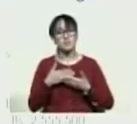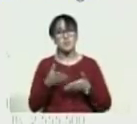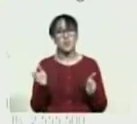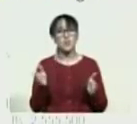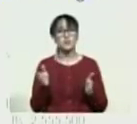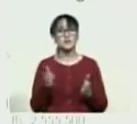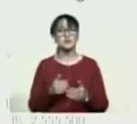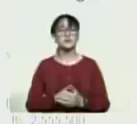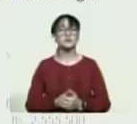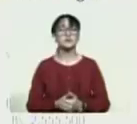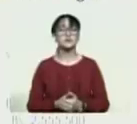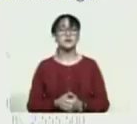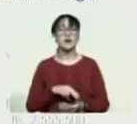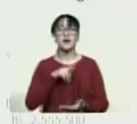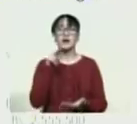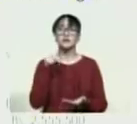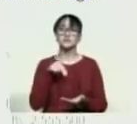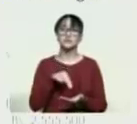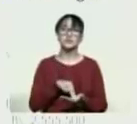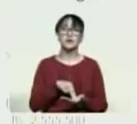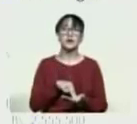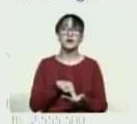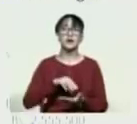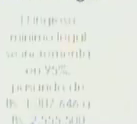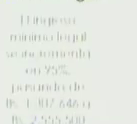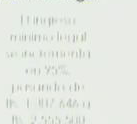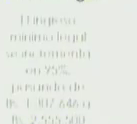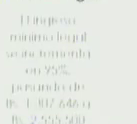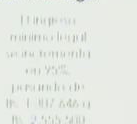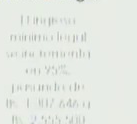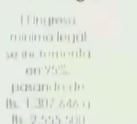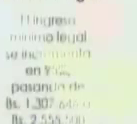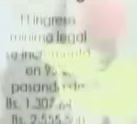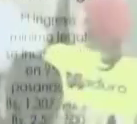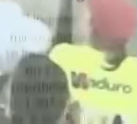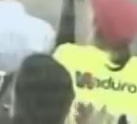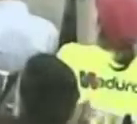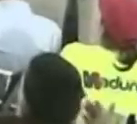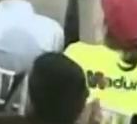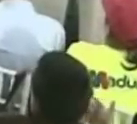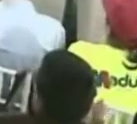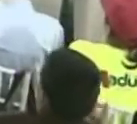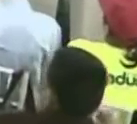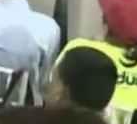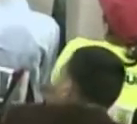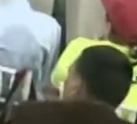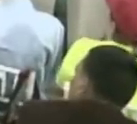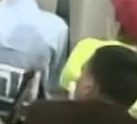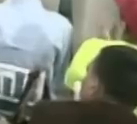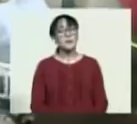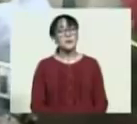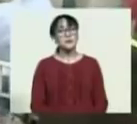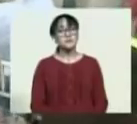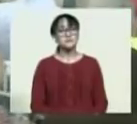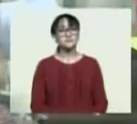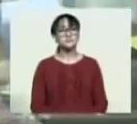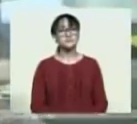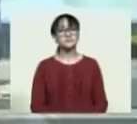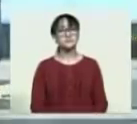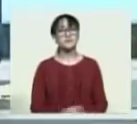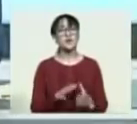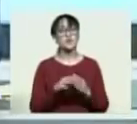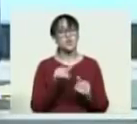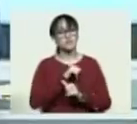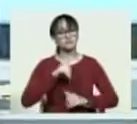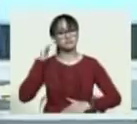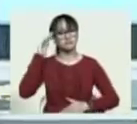país, nacionales, regionales, municipales, de la Fuerza Armada Nacional Bolivariana, toda la